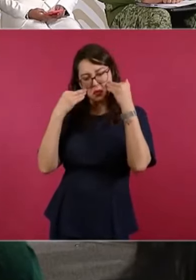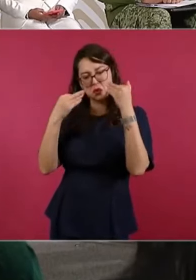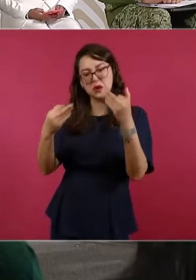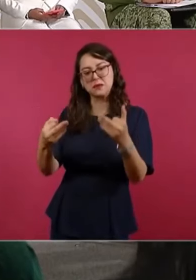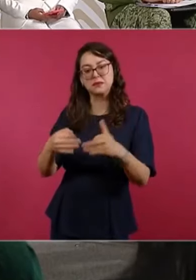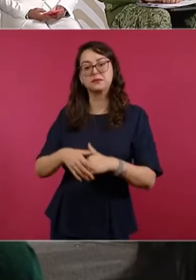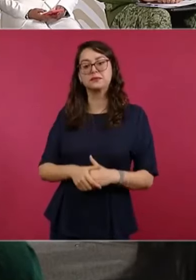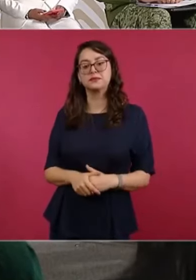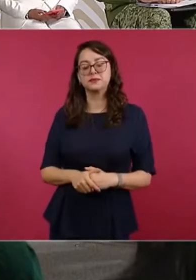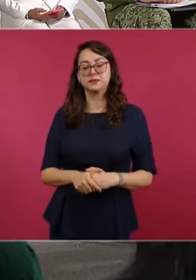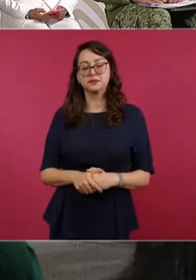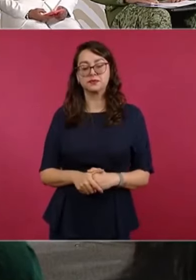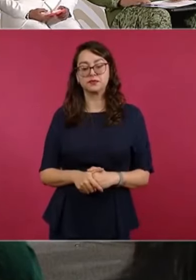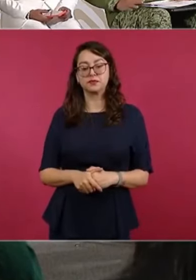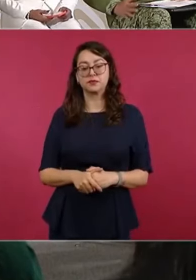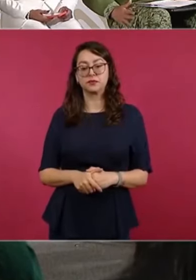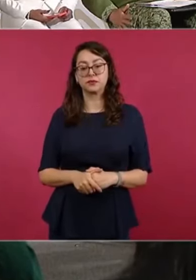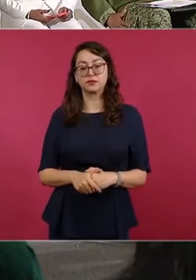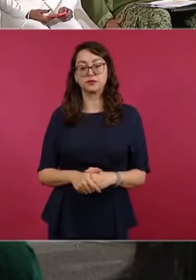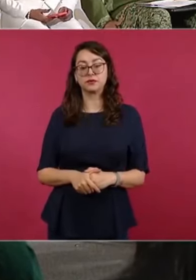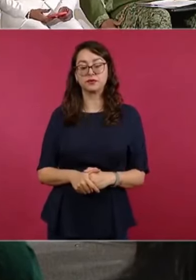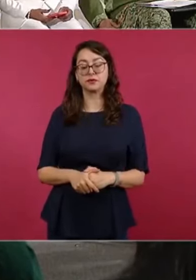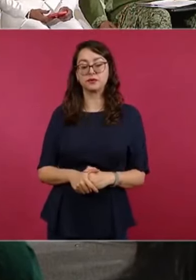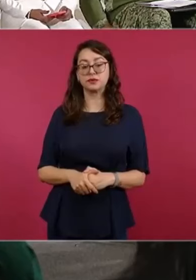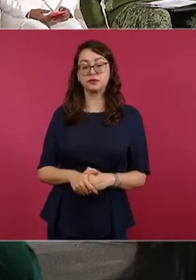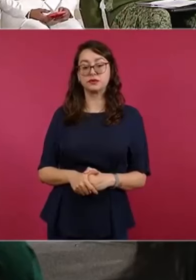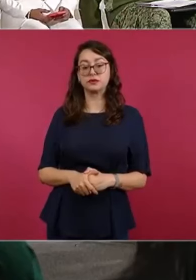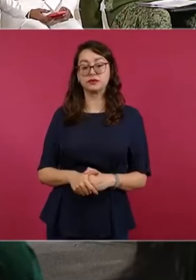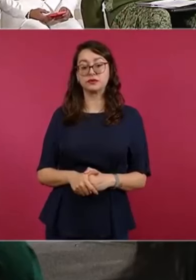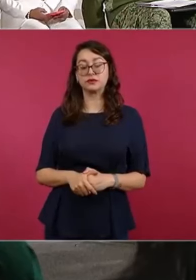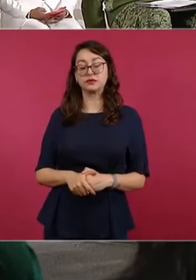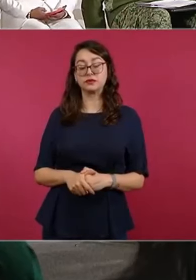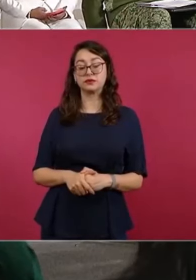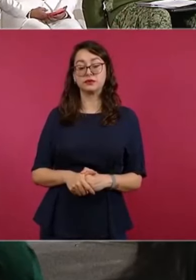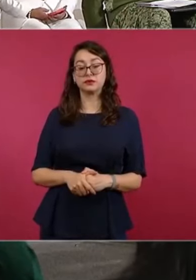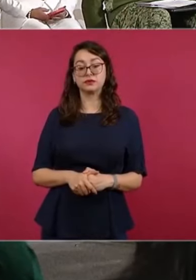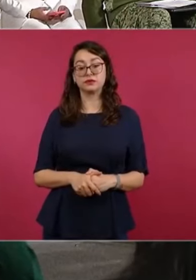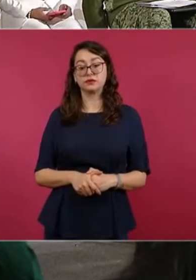y dice el